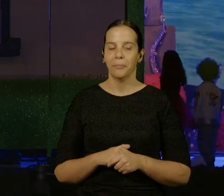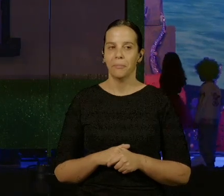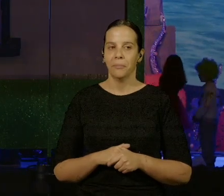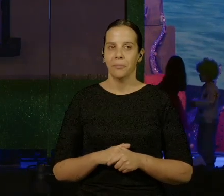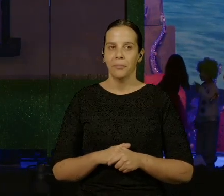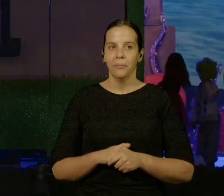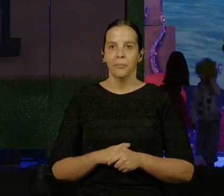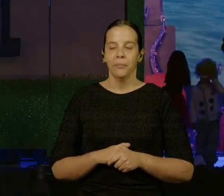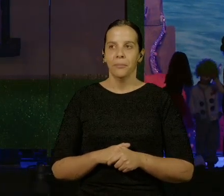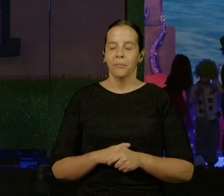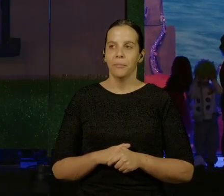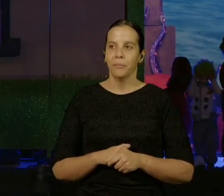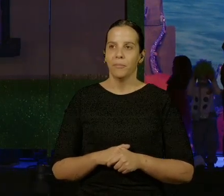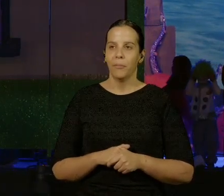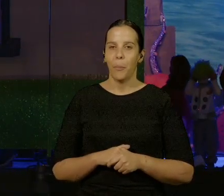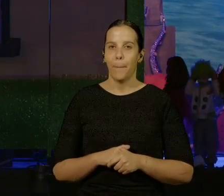¿Y qué?